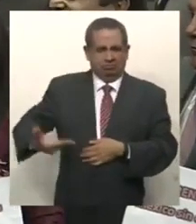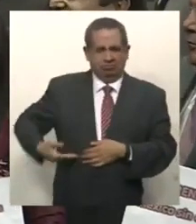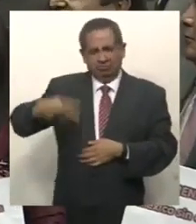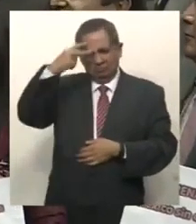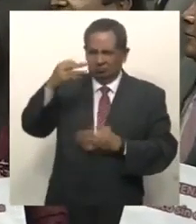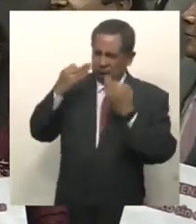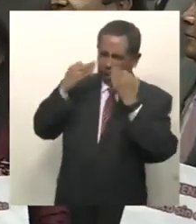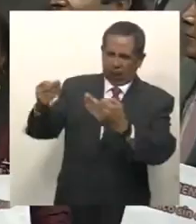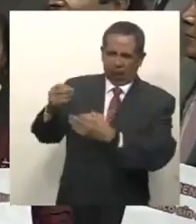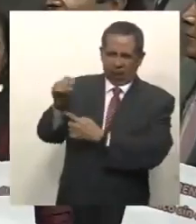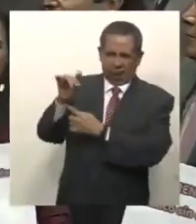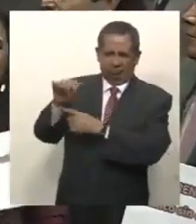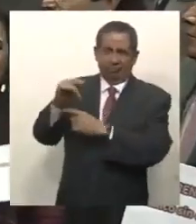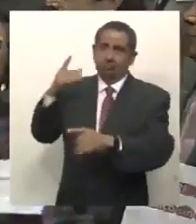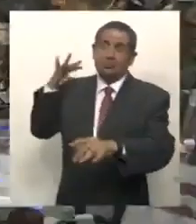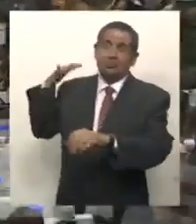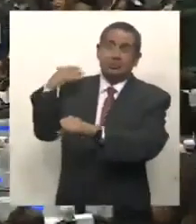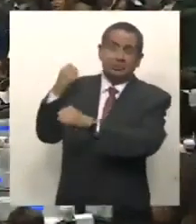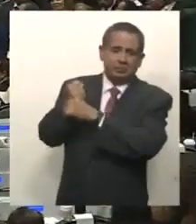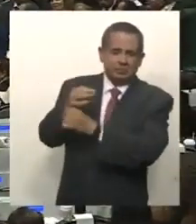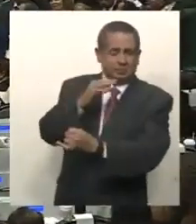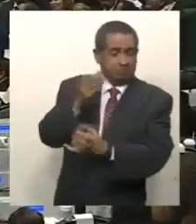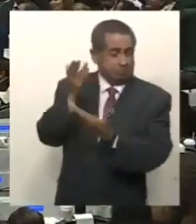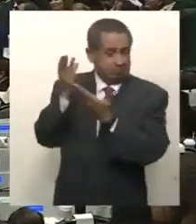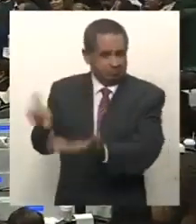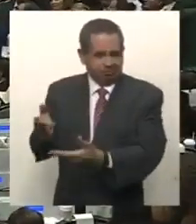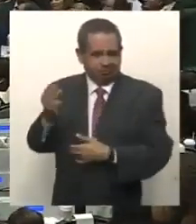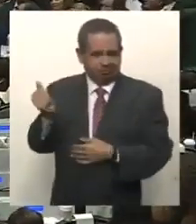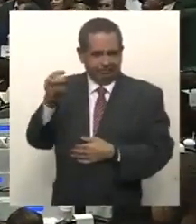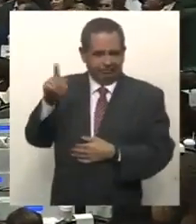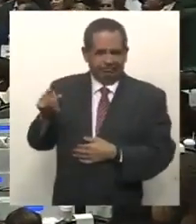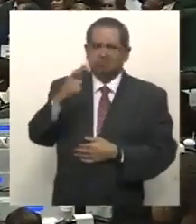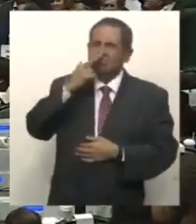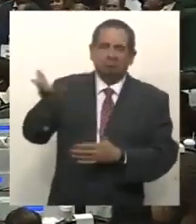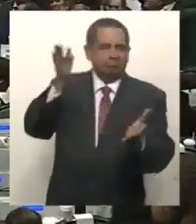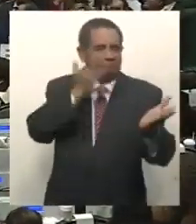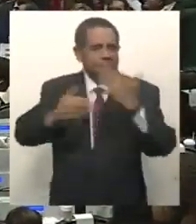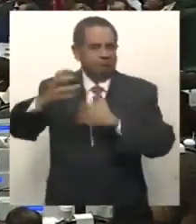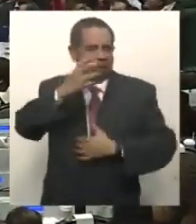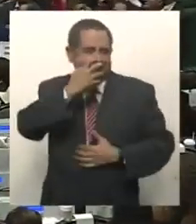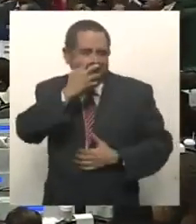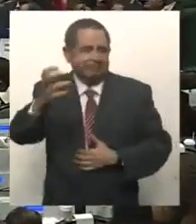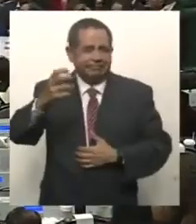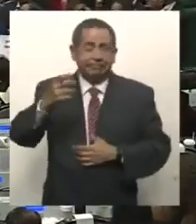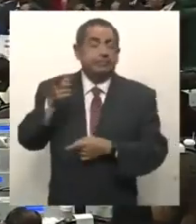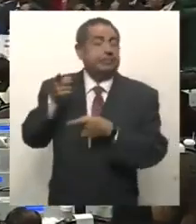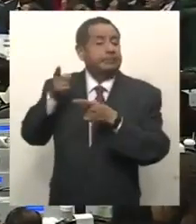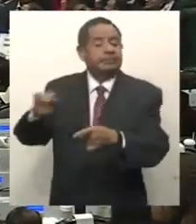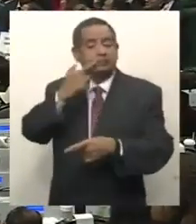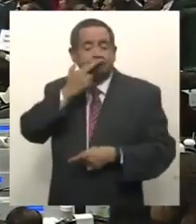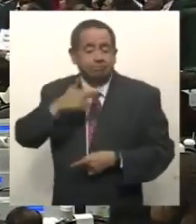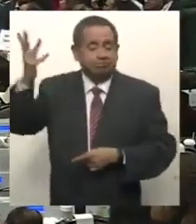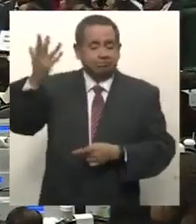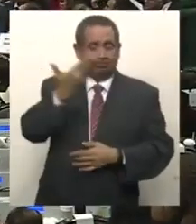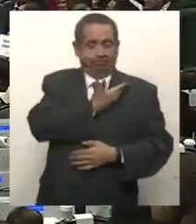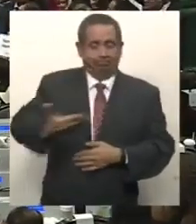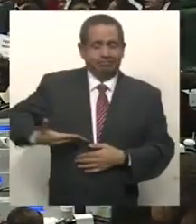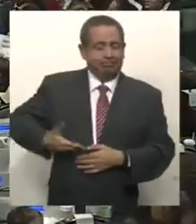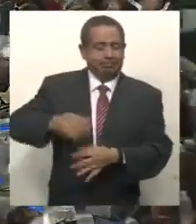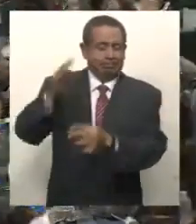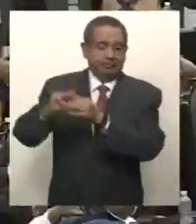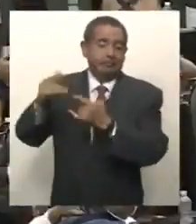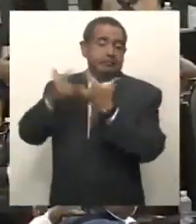República de las últimas décadas del país. Andrés Manuel López Obrador será el mejor